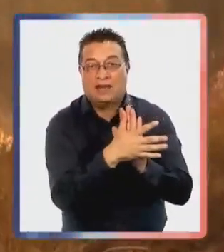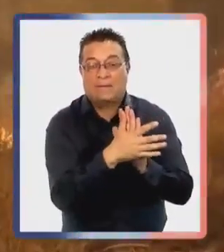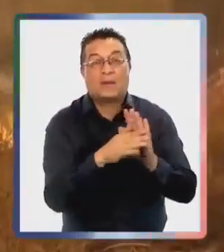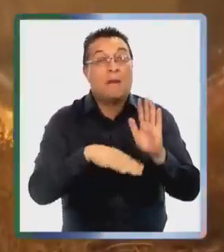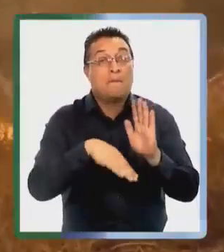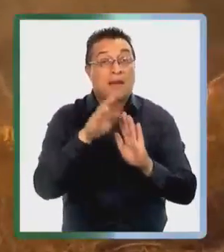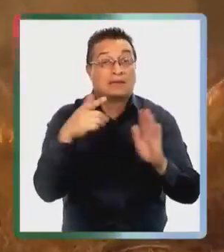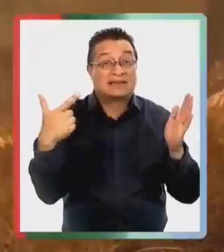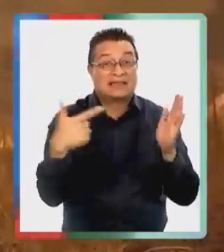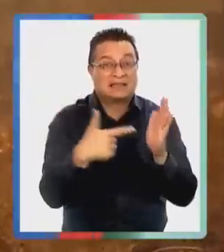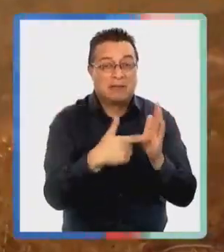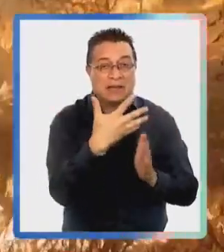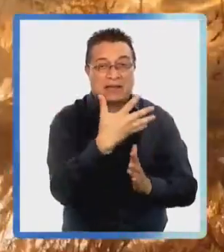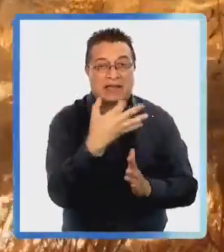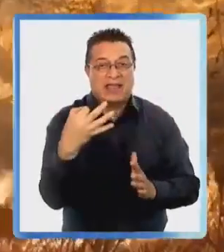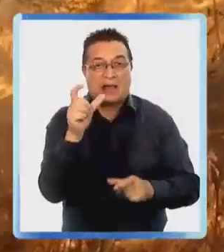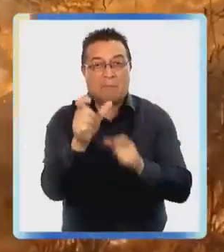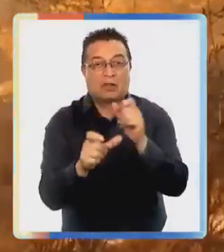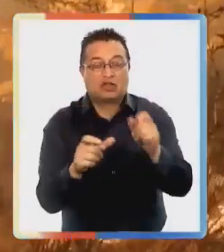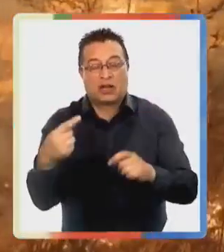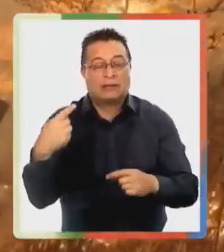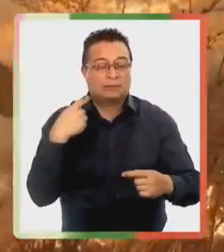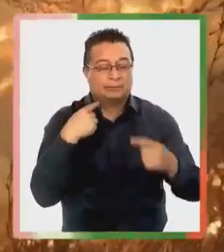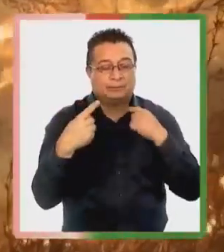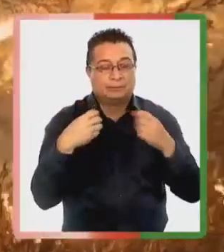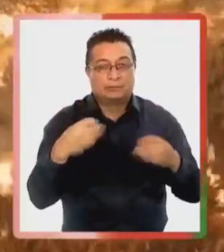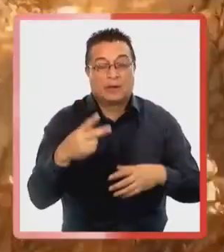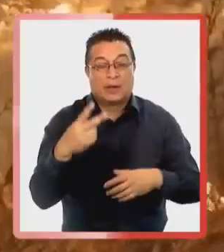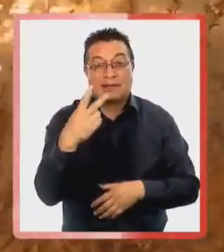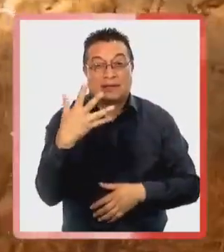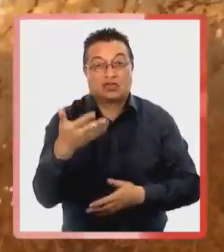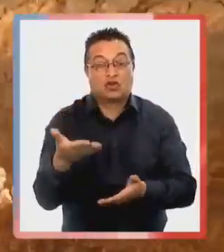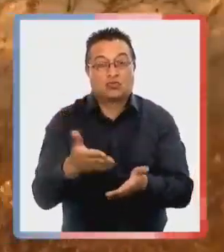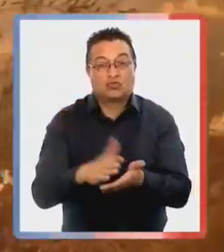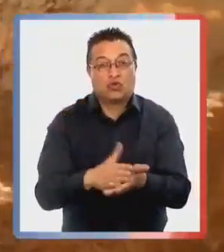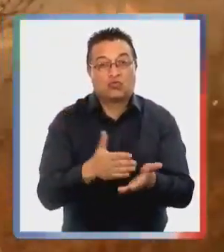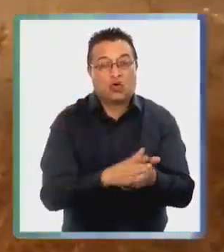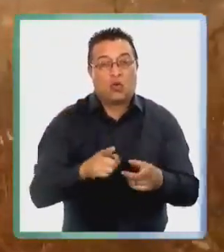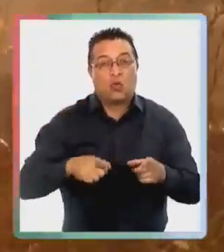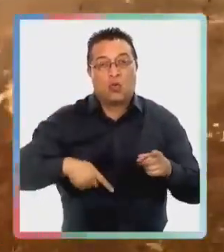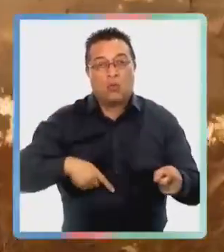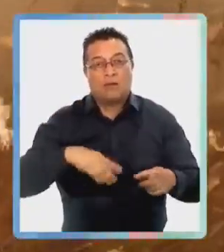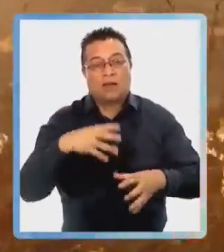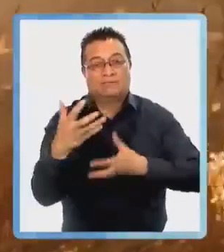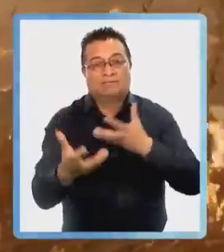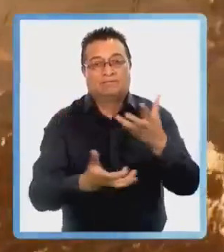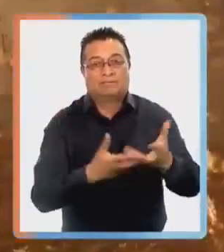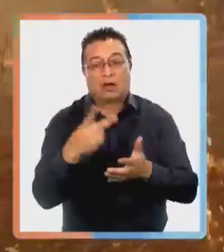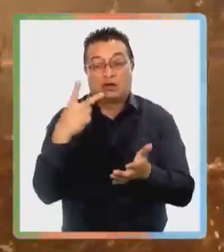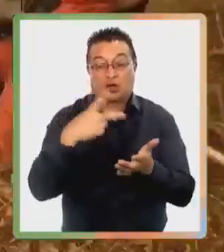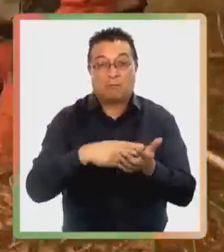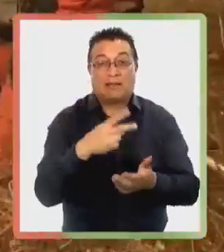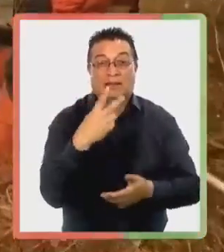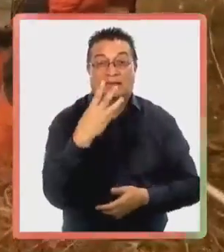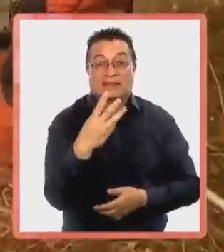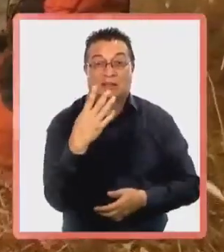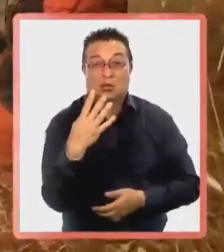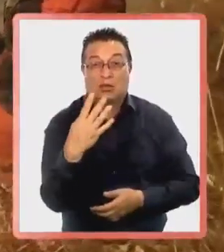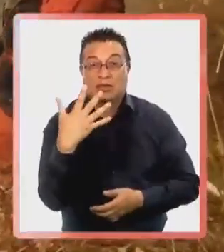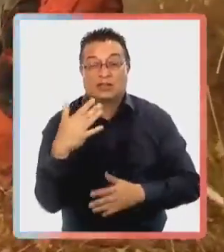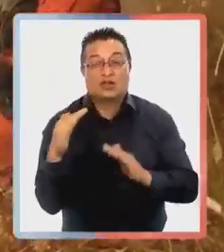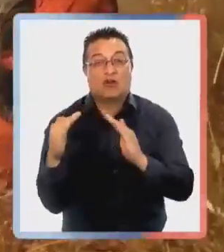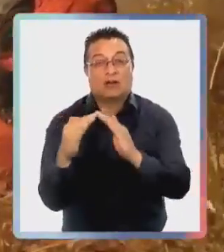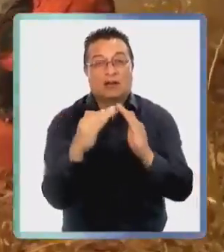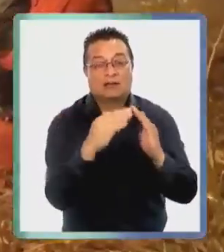de 7.500 personas damnificadas, 25 fallecidas a raíz de los siniestros y 2.345